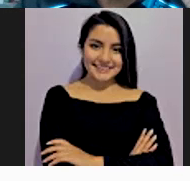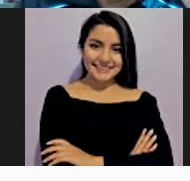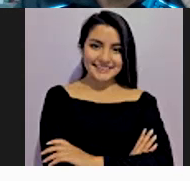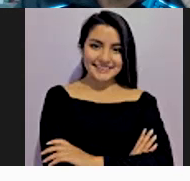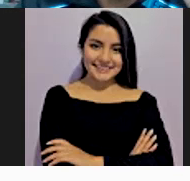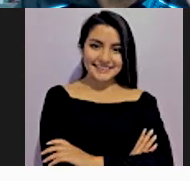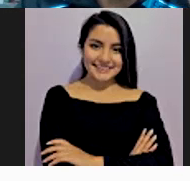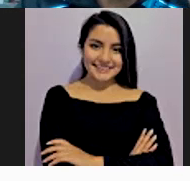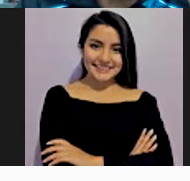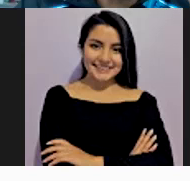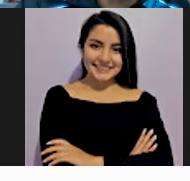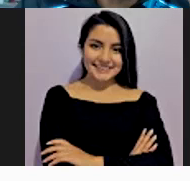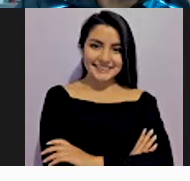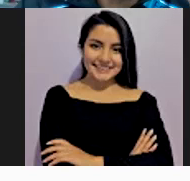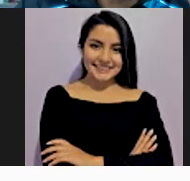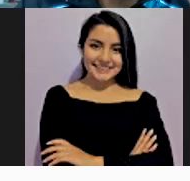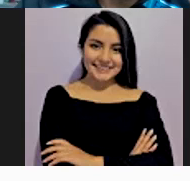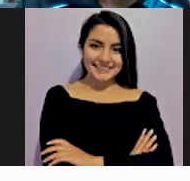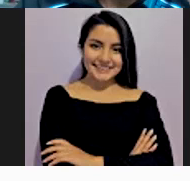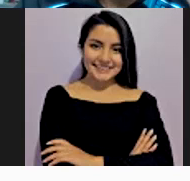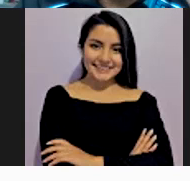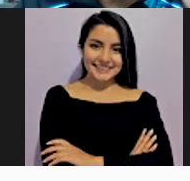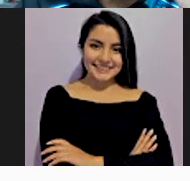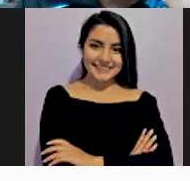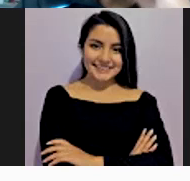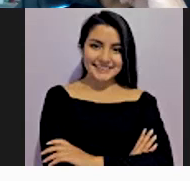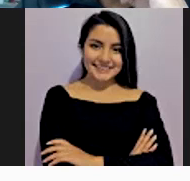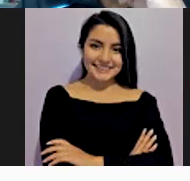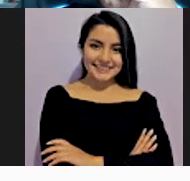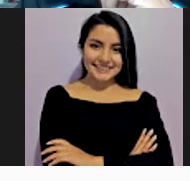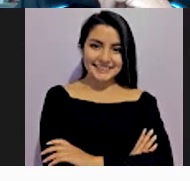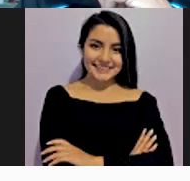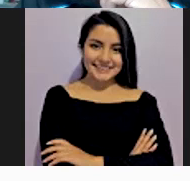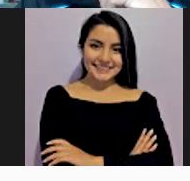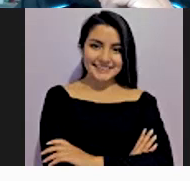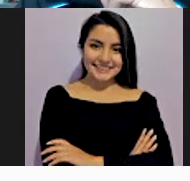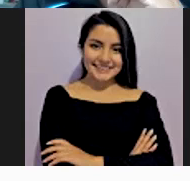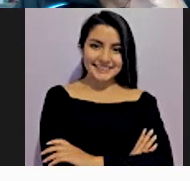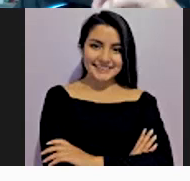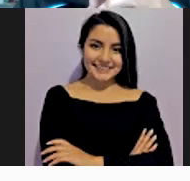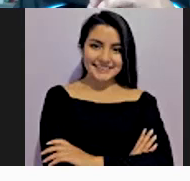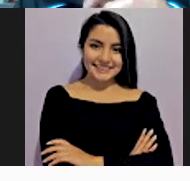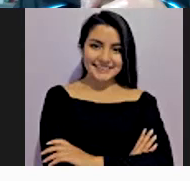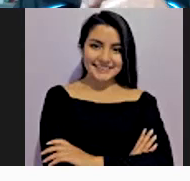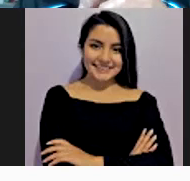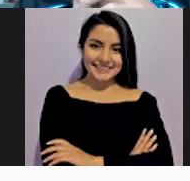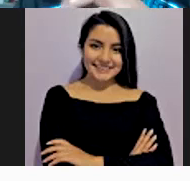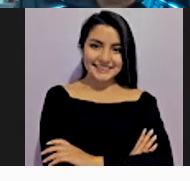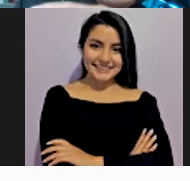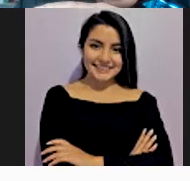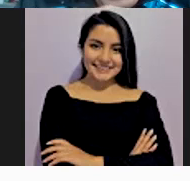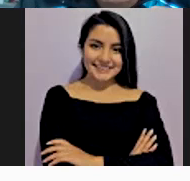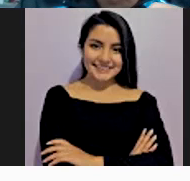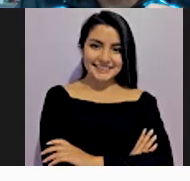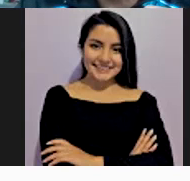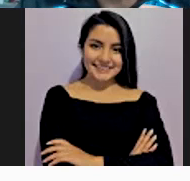en la vecindad del lecho del cauce en condiciones de flujo. Lecho del cauce, la vecindad del lecho del cauce quiere decir, en este caso, cerca